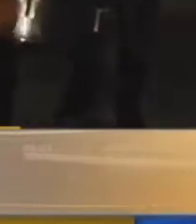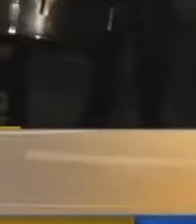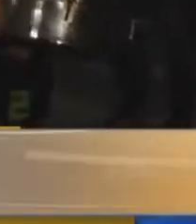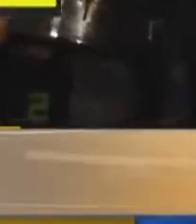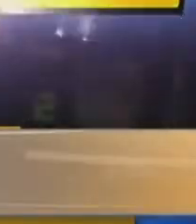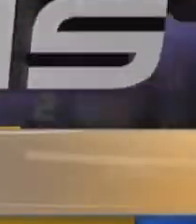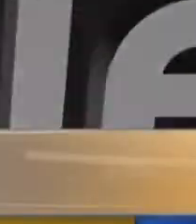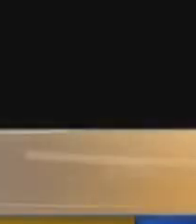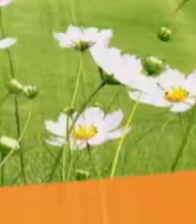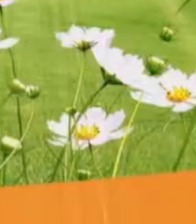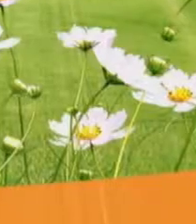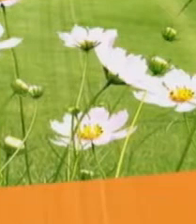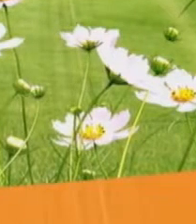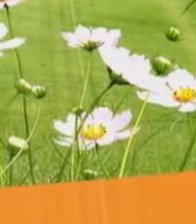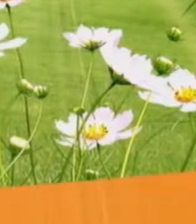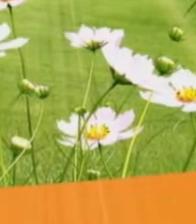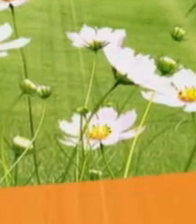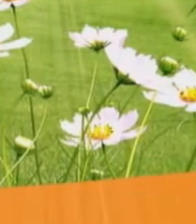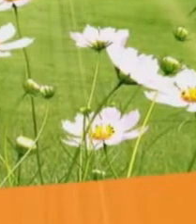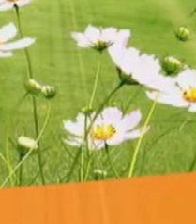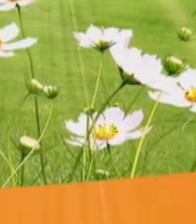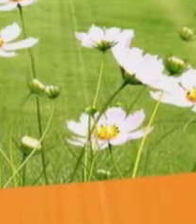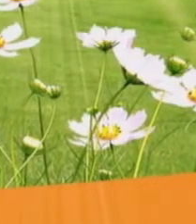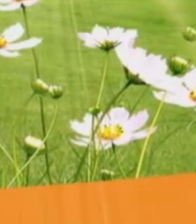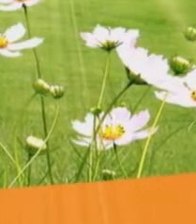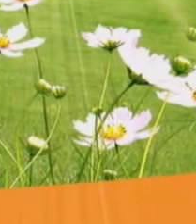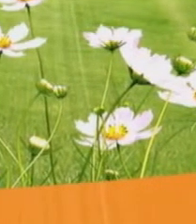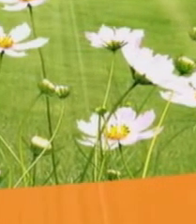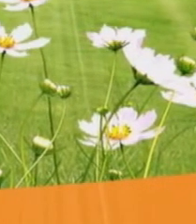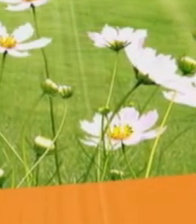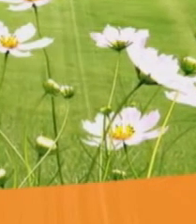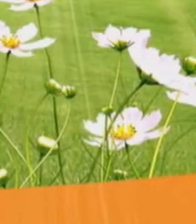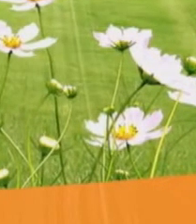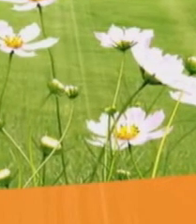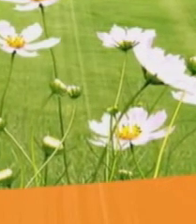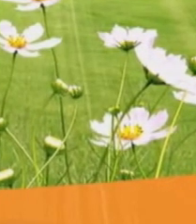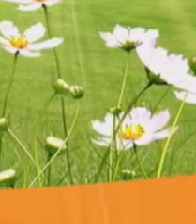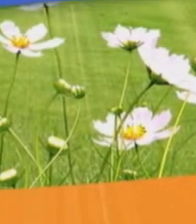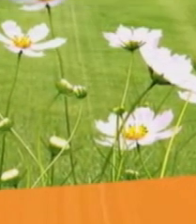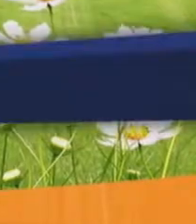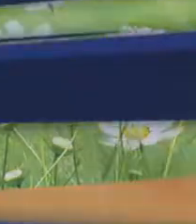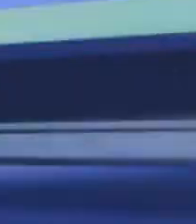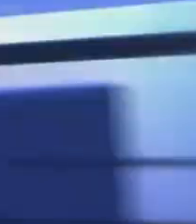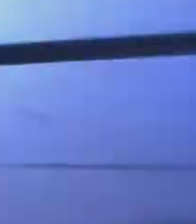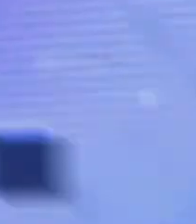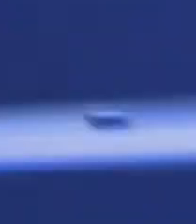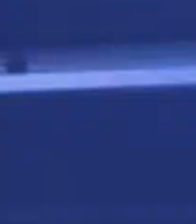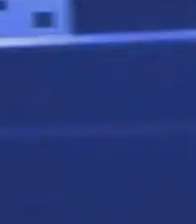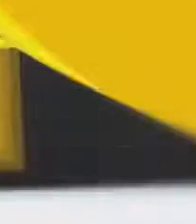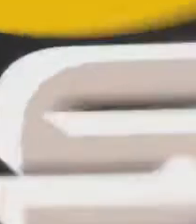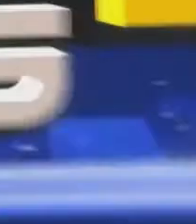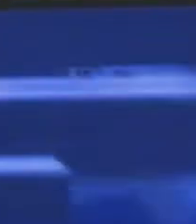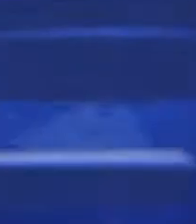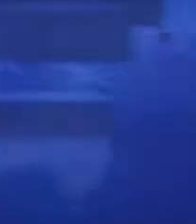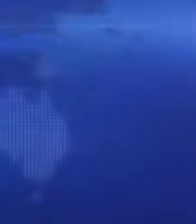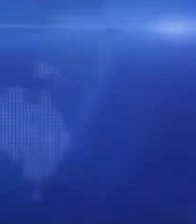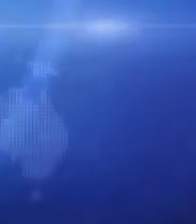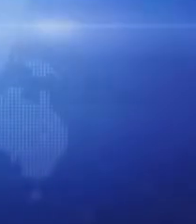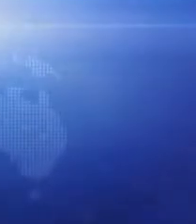banda instrumental. Con el patrocinio de Barzol Ecológico, Barzol Aroma Delicias, líder en limpieza, Enlace Noticias, lo que usted quiere